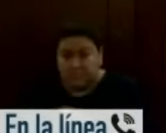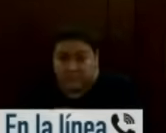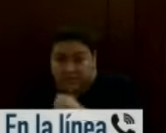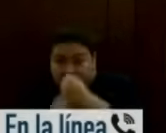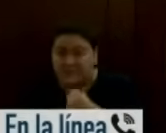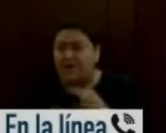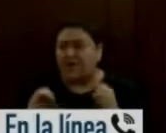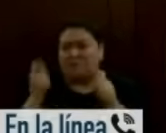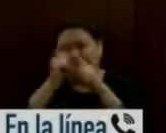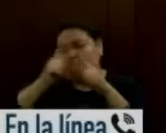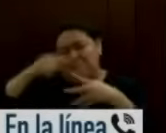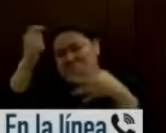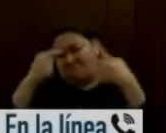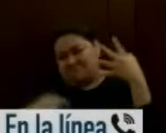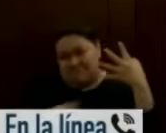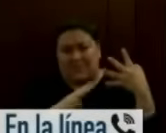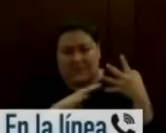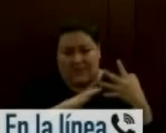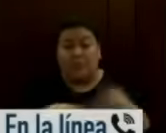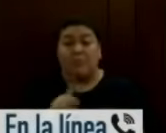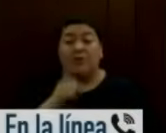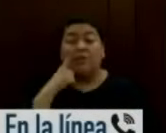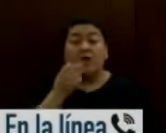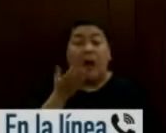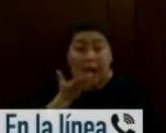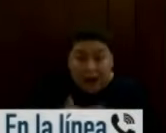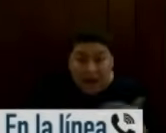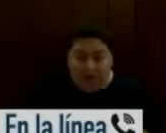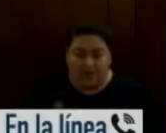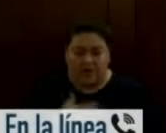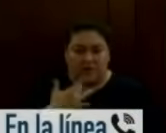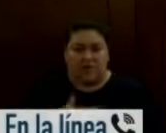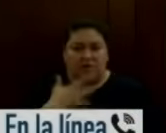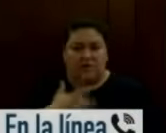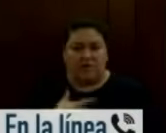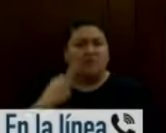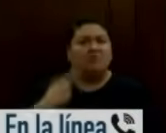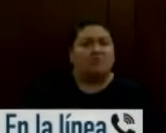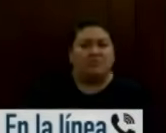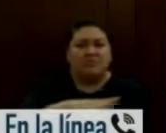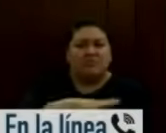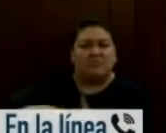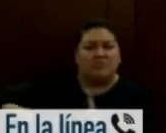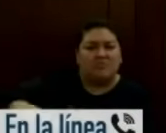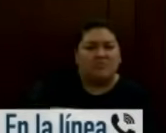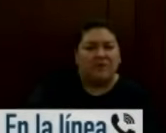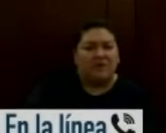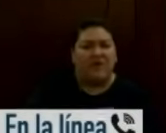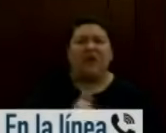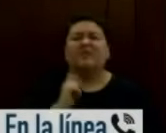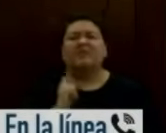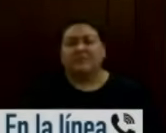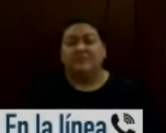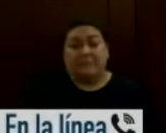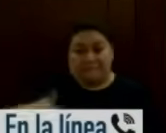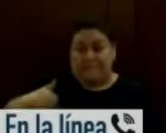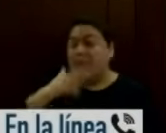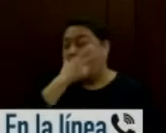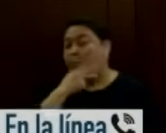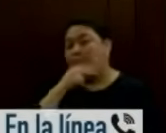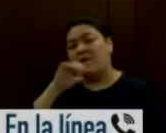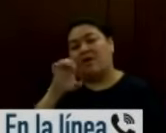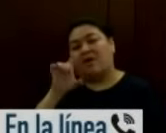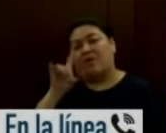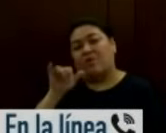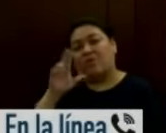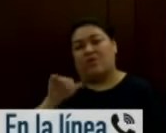le digo? Pero el INE no ha hecho caso al 100% de lo que le ordenaron. Lo que hizo el presidente